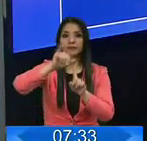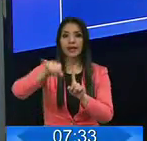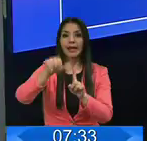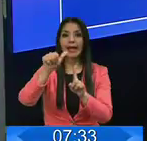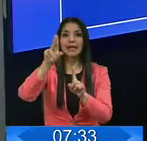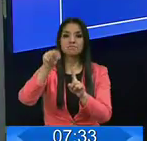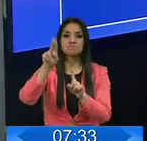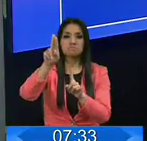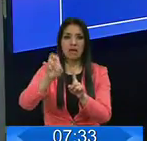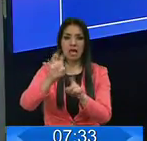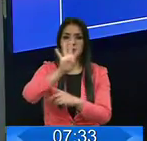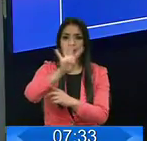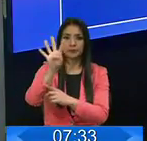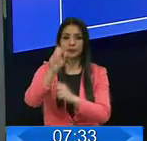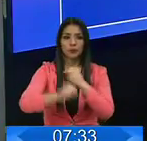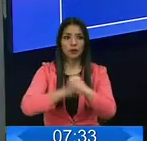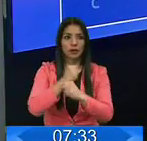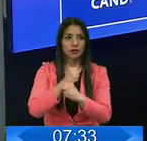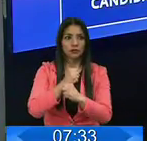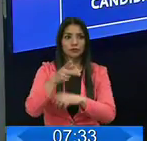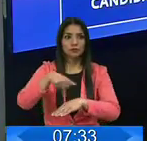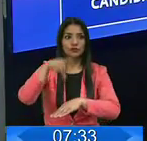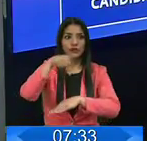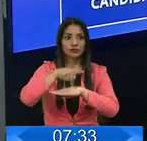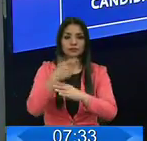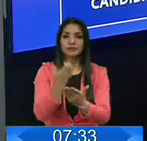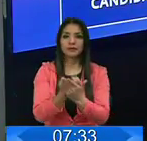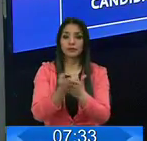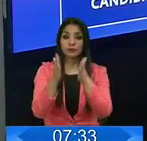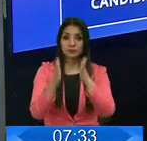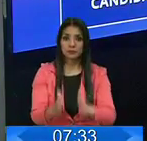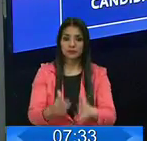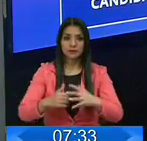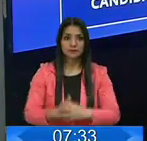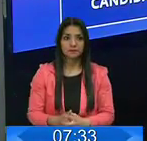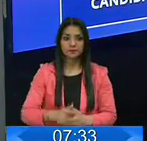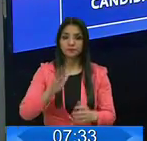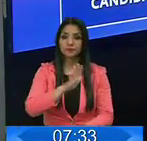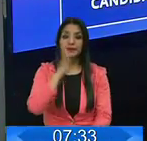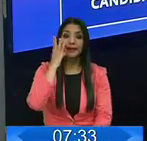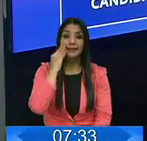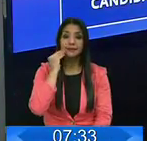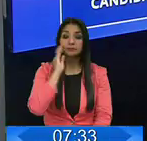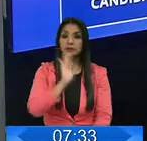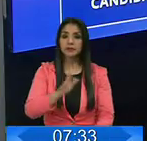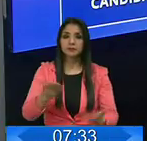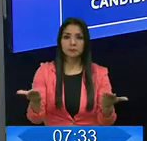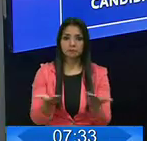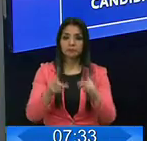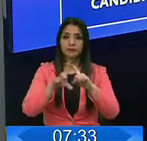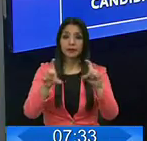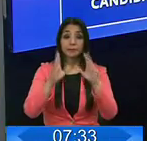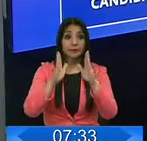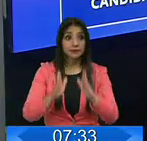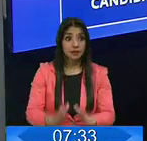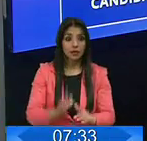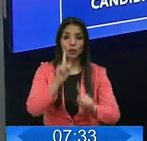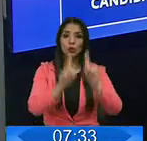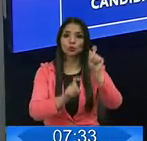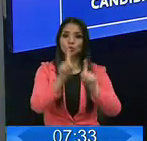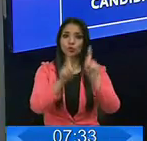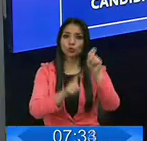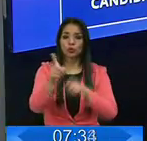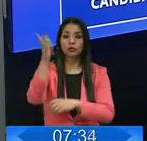edad 44 años, profesión es economista. La experiencia de Jaime Lomas es empresario, consultor y